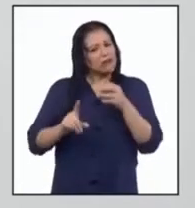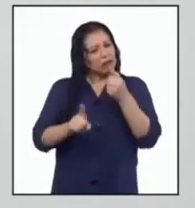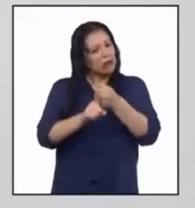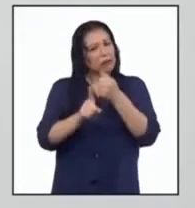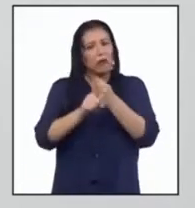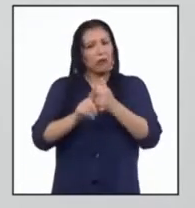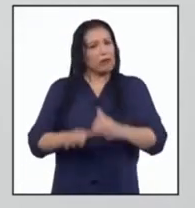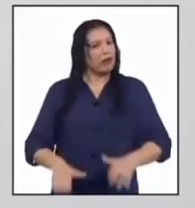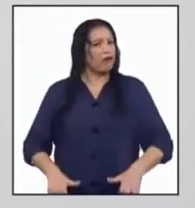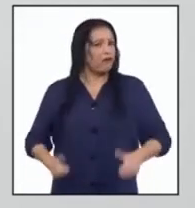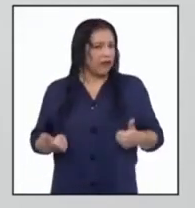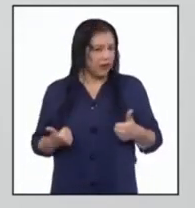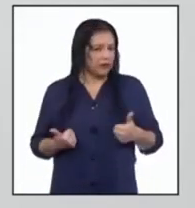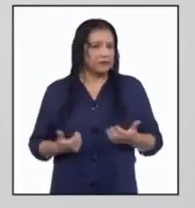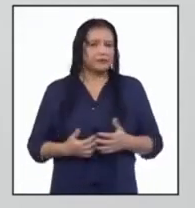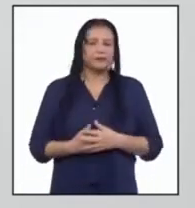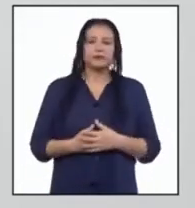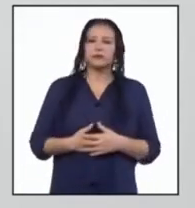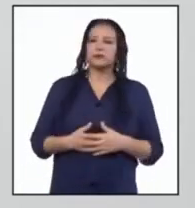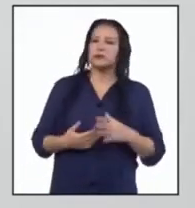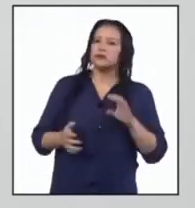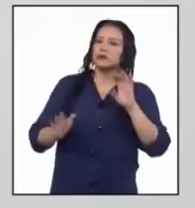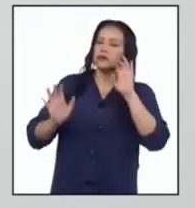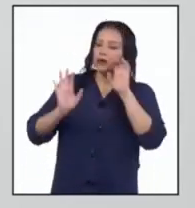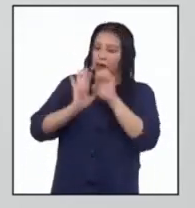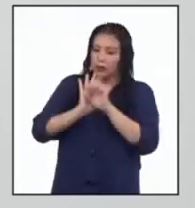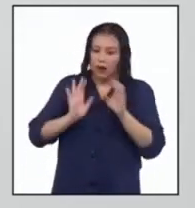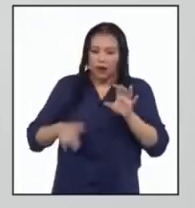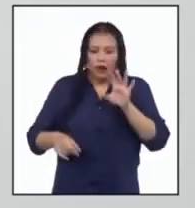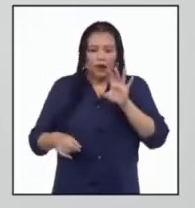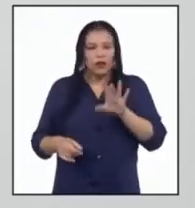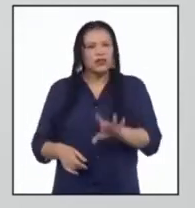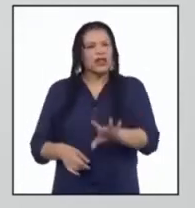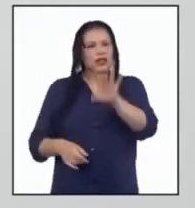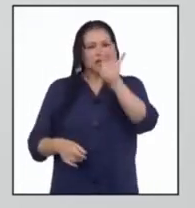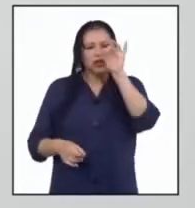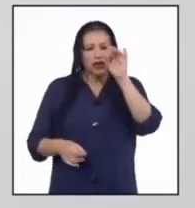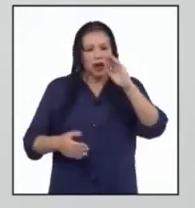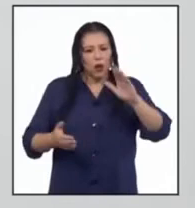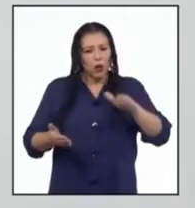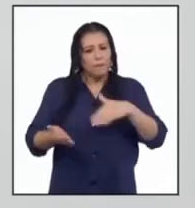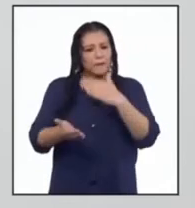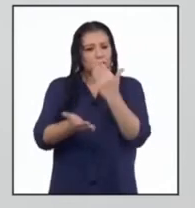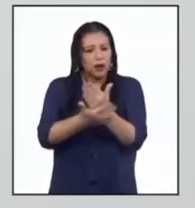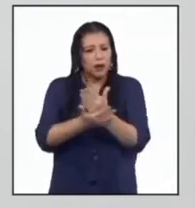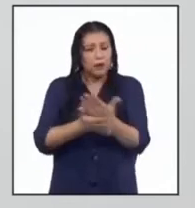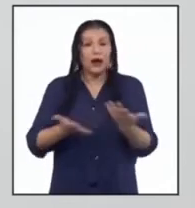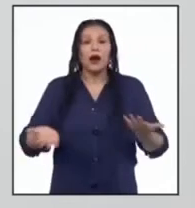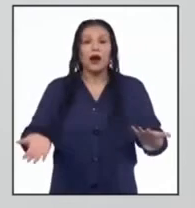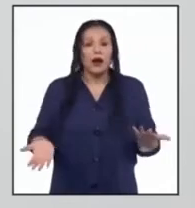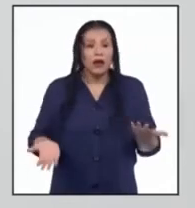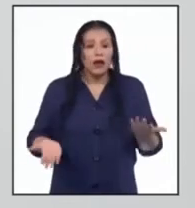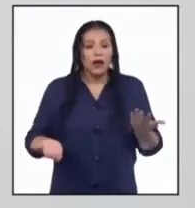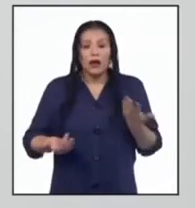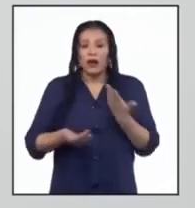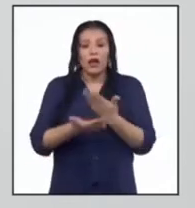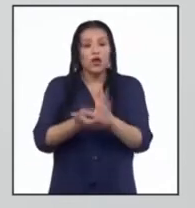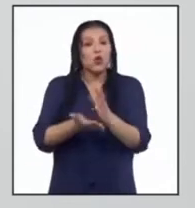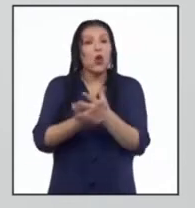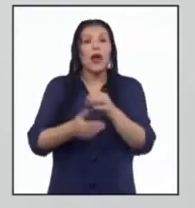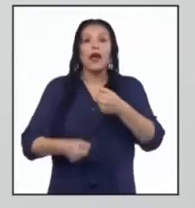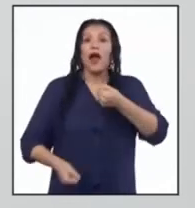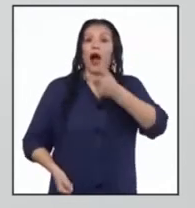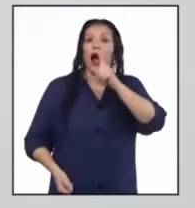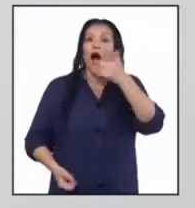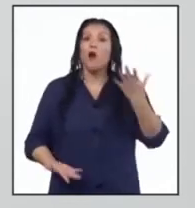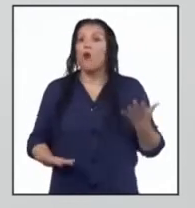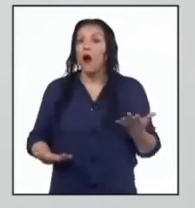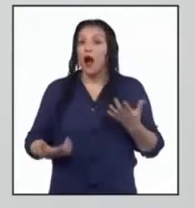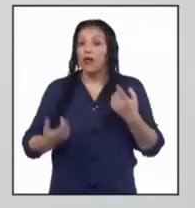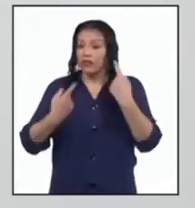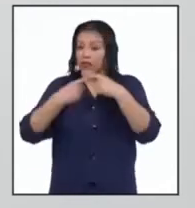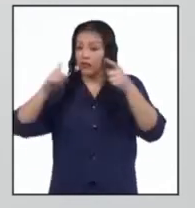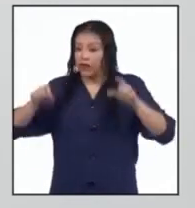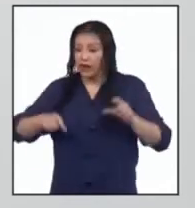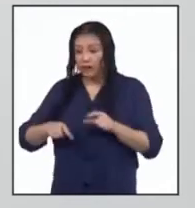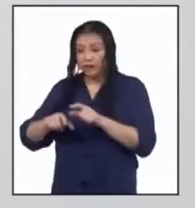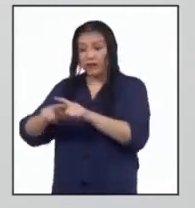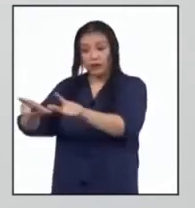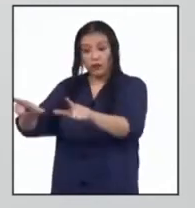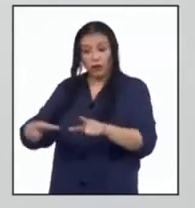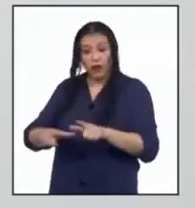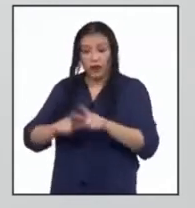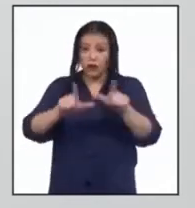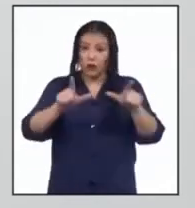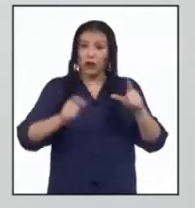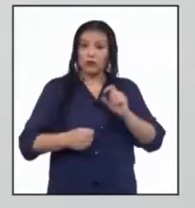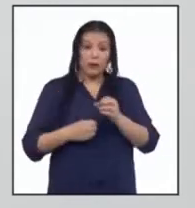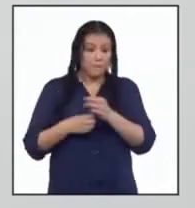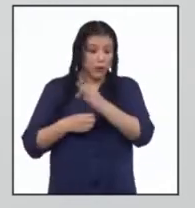real. Al identificarse como problema el desabastecimiento de agua potable en varias localidades de